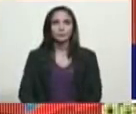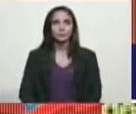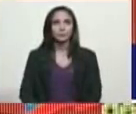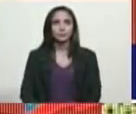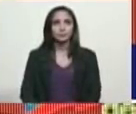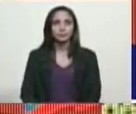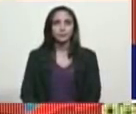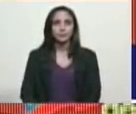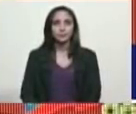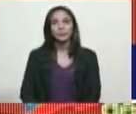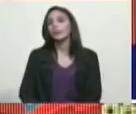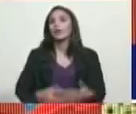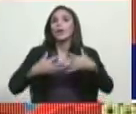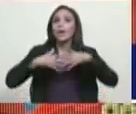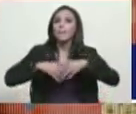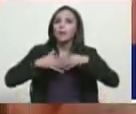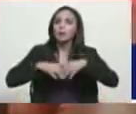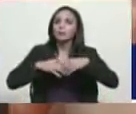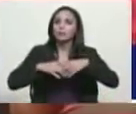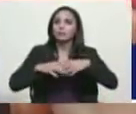En el motor industrial